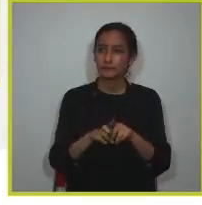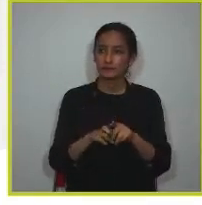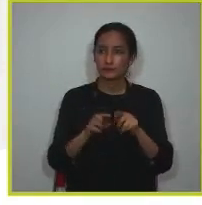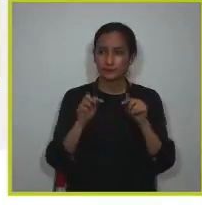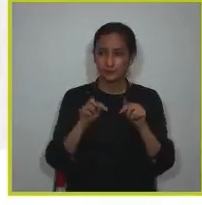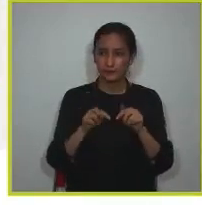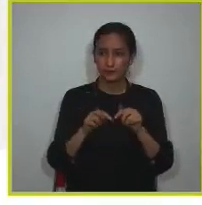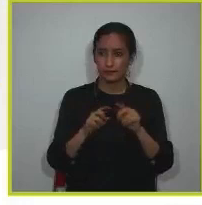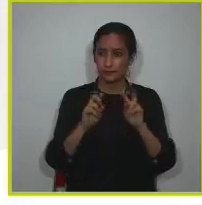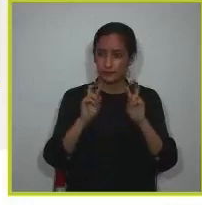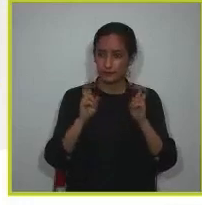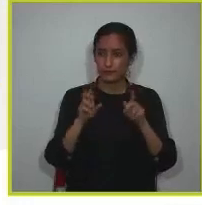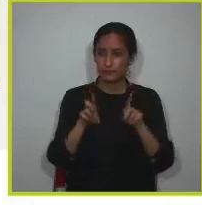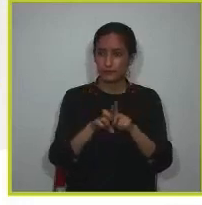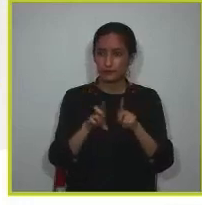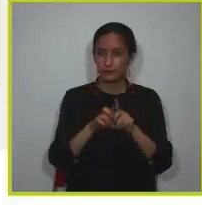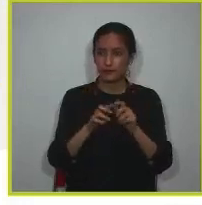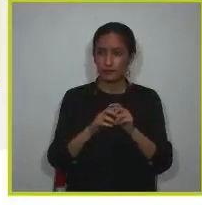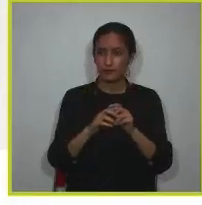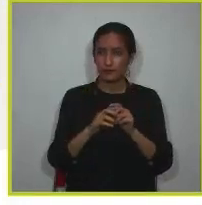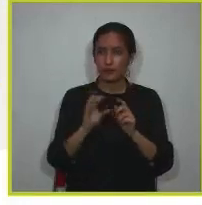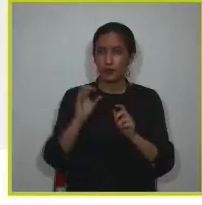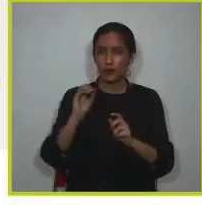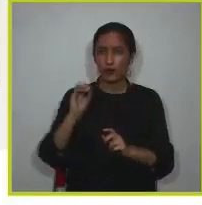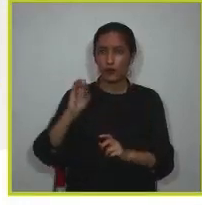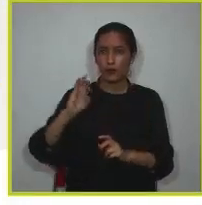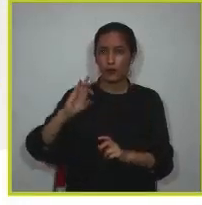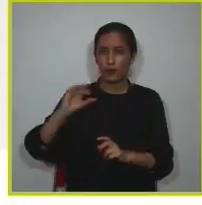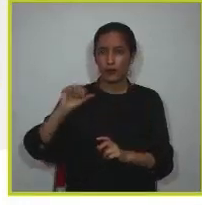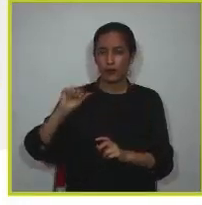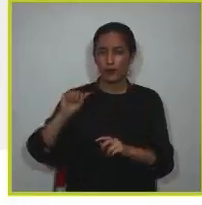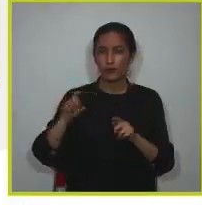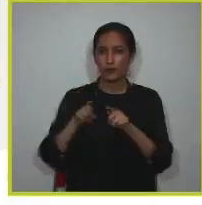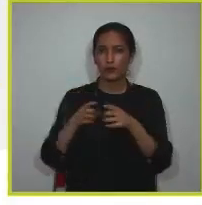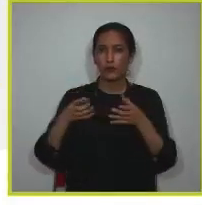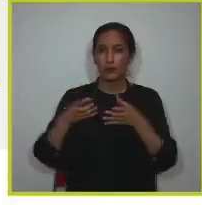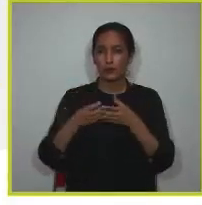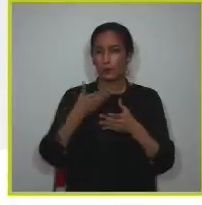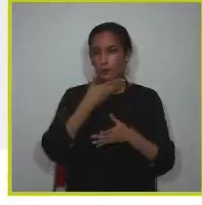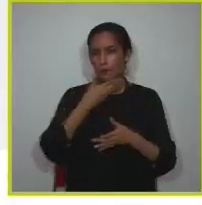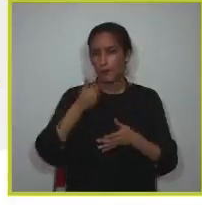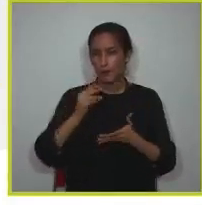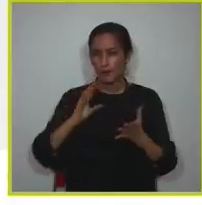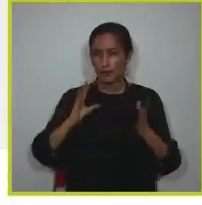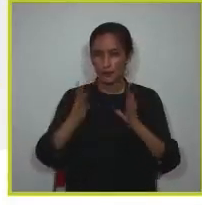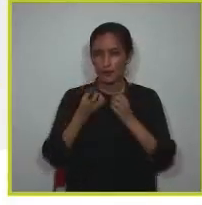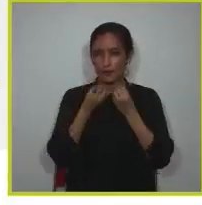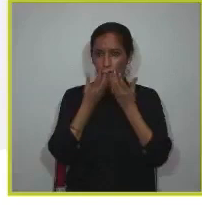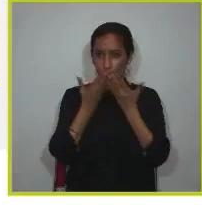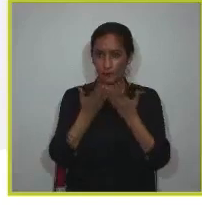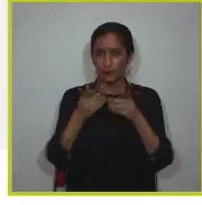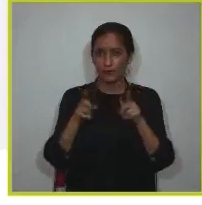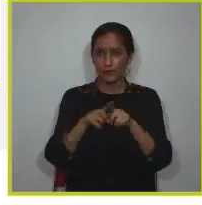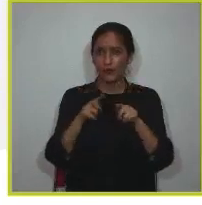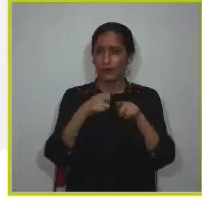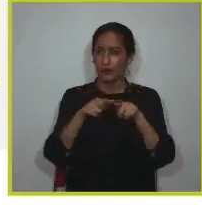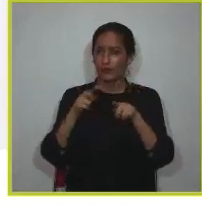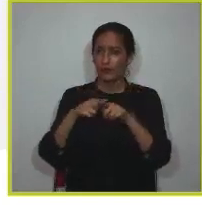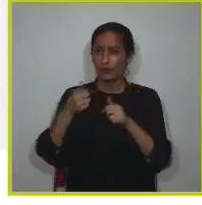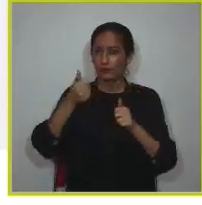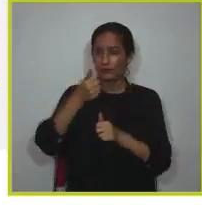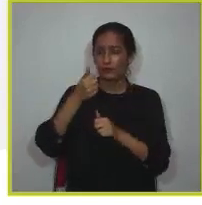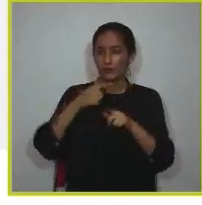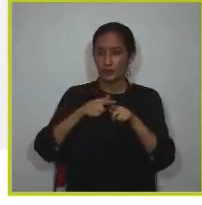de esto es que desde loefa desde la subdirección de políticas y mejoras regulatoria en coordinación con la subdirección de seguimiento